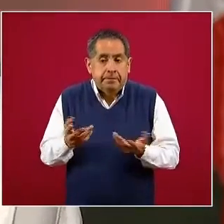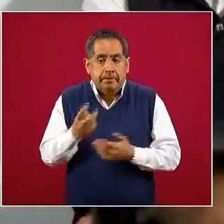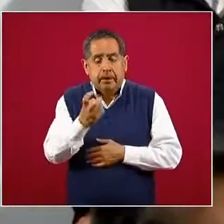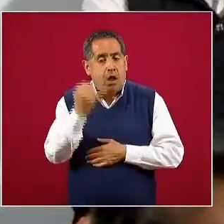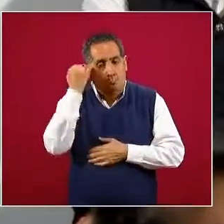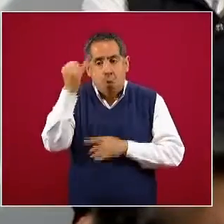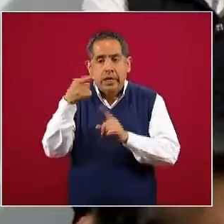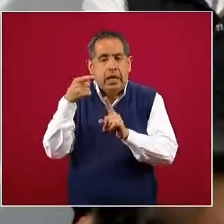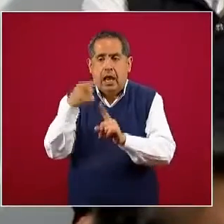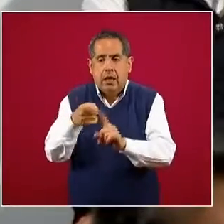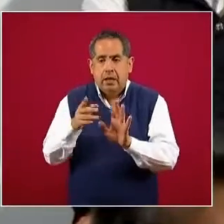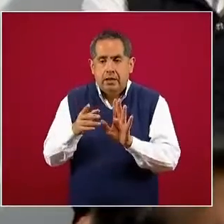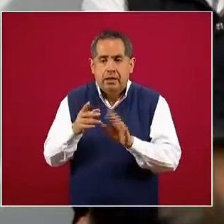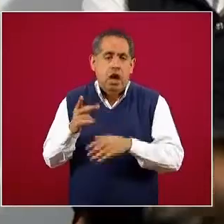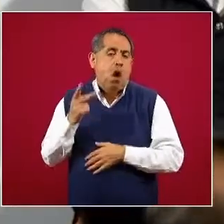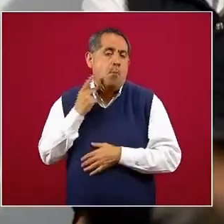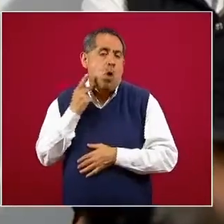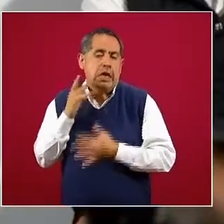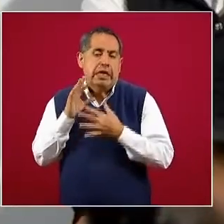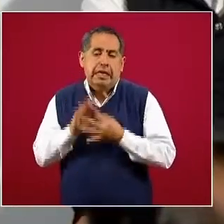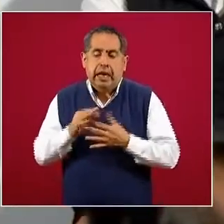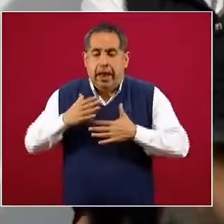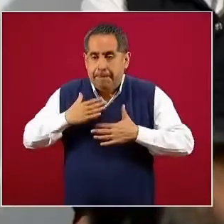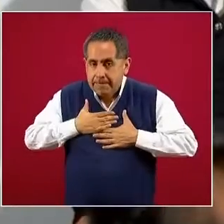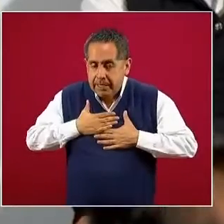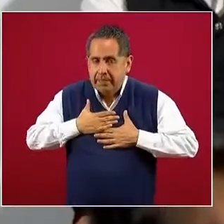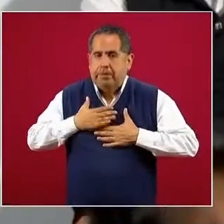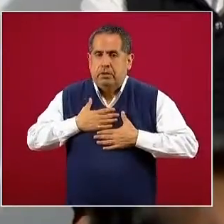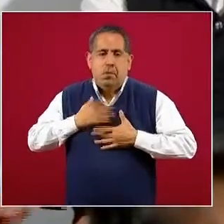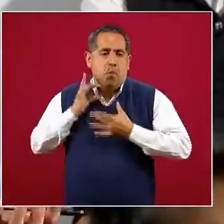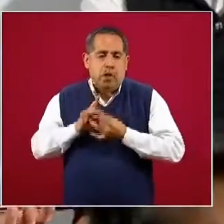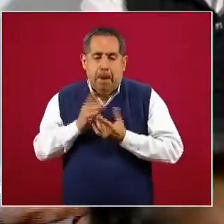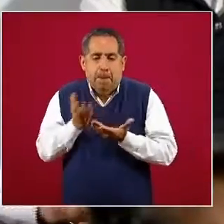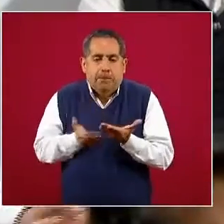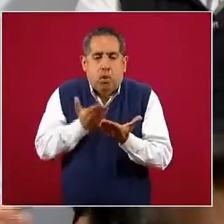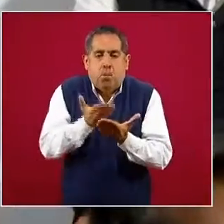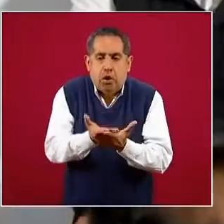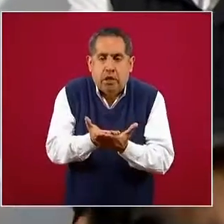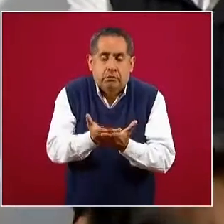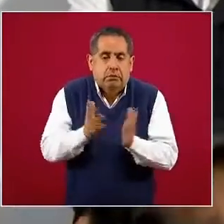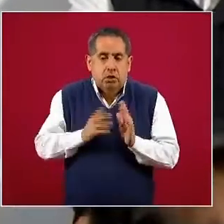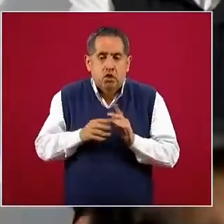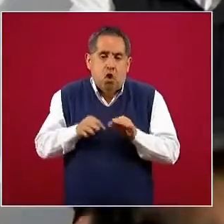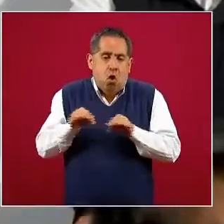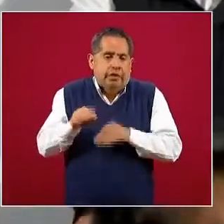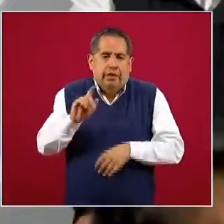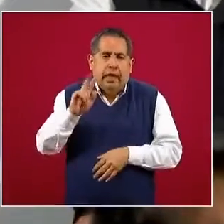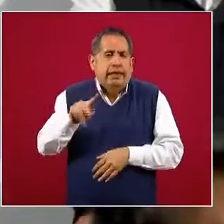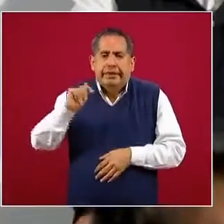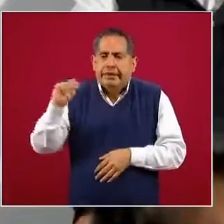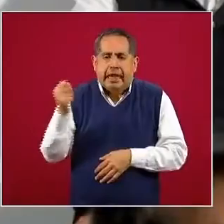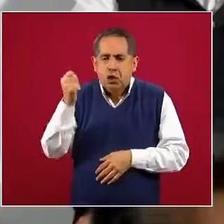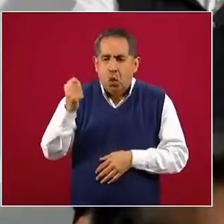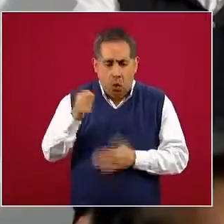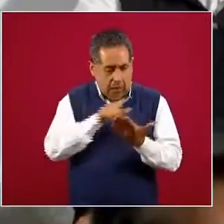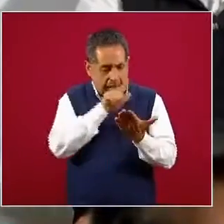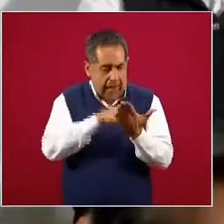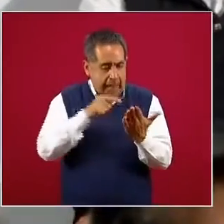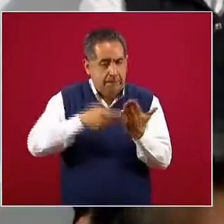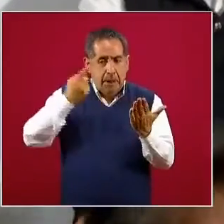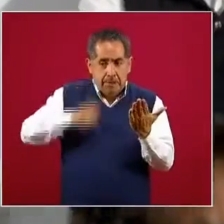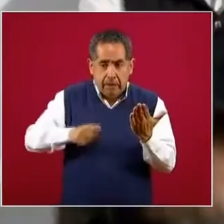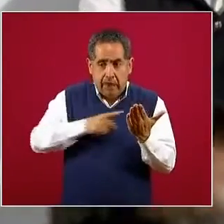este proyecto de salud comunitaria sin pedir nada a cambio, más